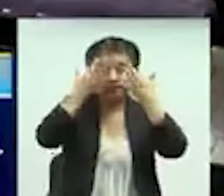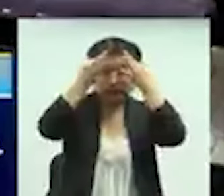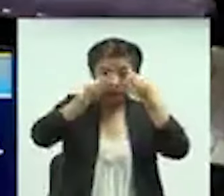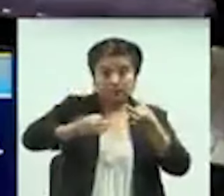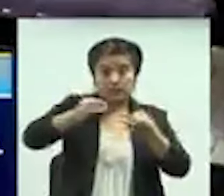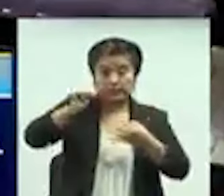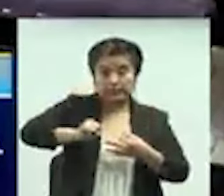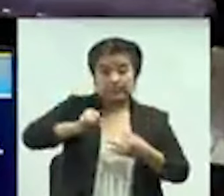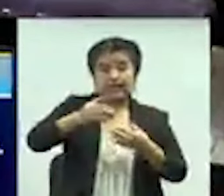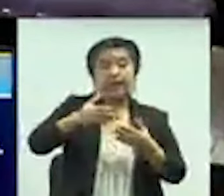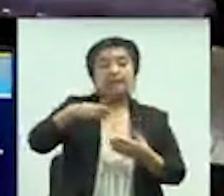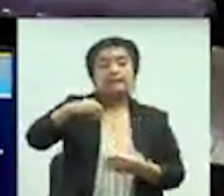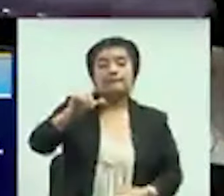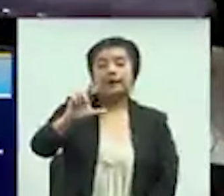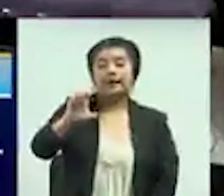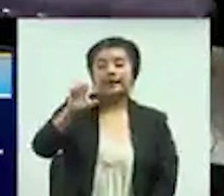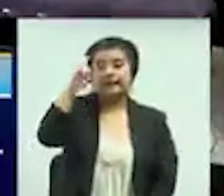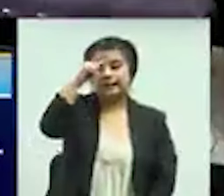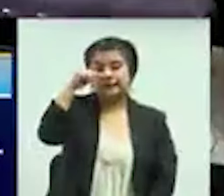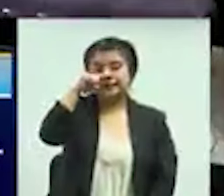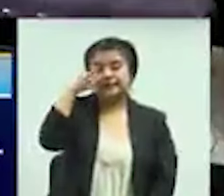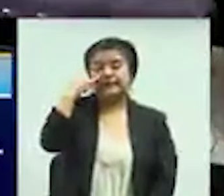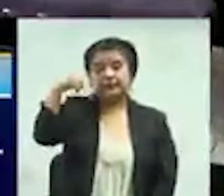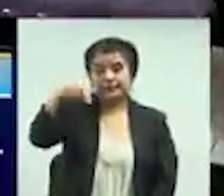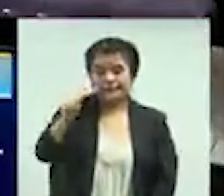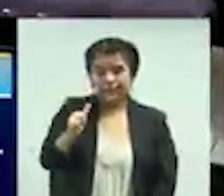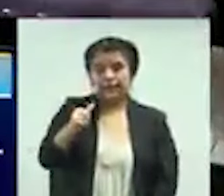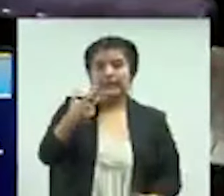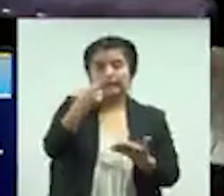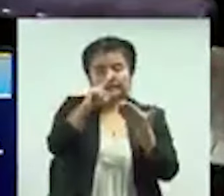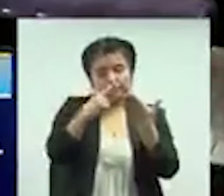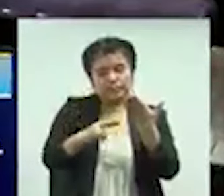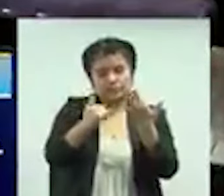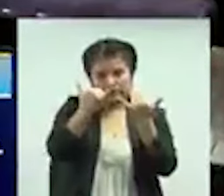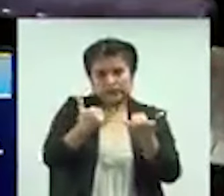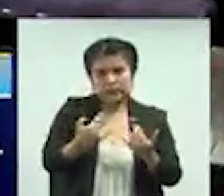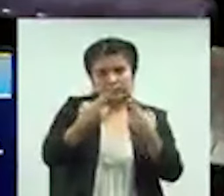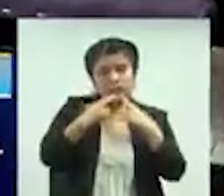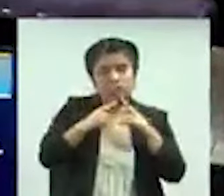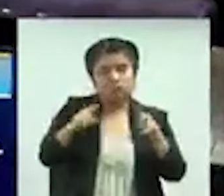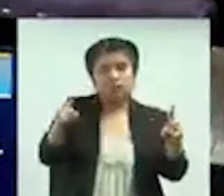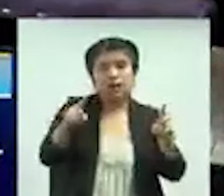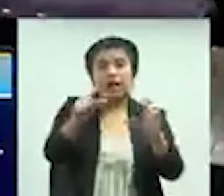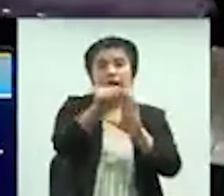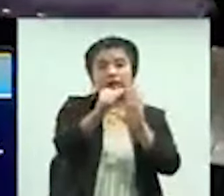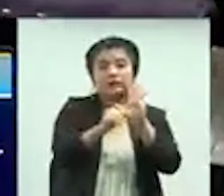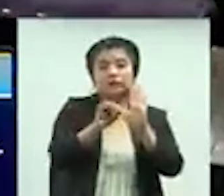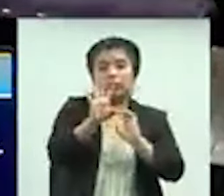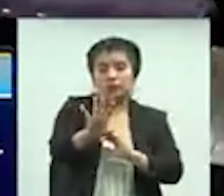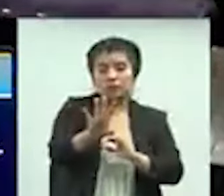sí, que el Estado palestino cumple con los requisitos que ya se enunciaron que contiene el artículo 4 de